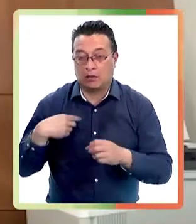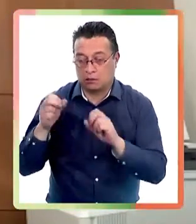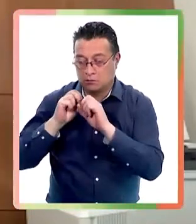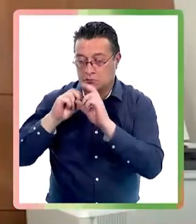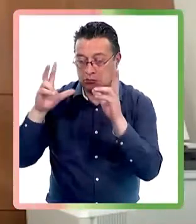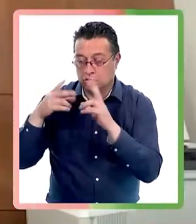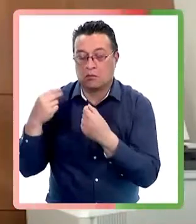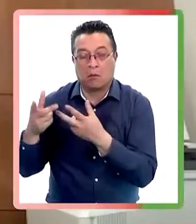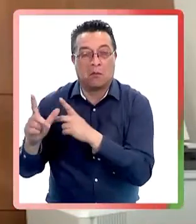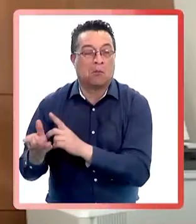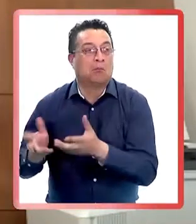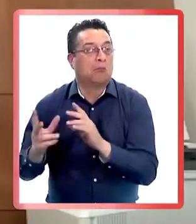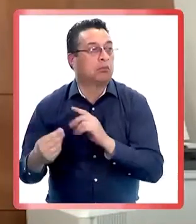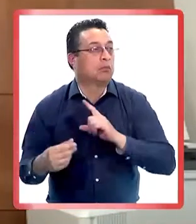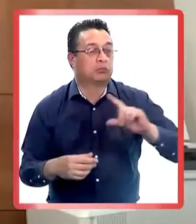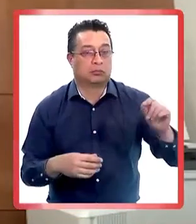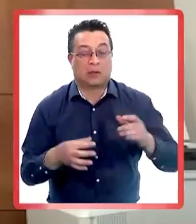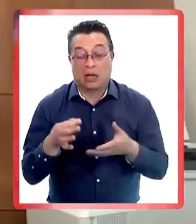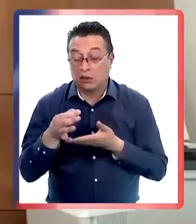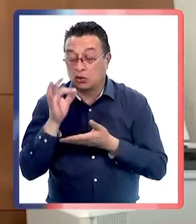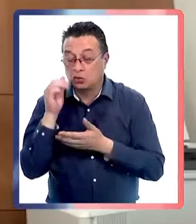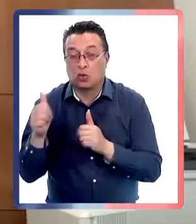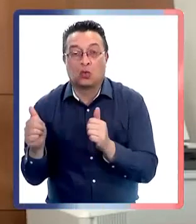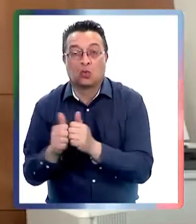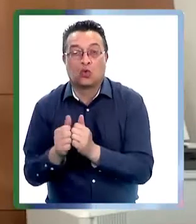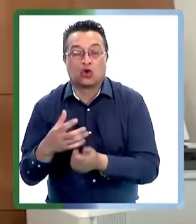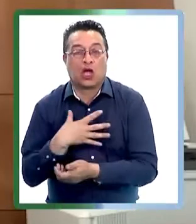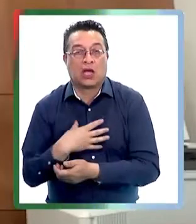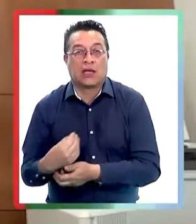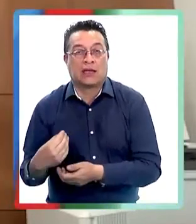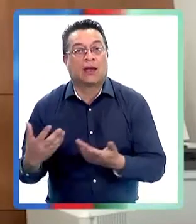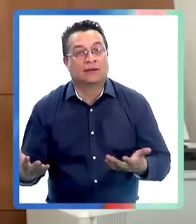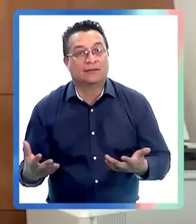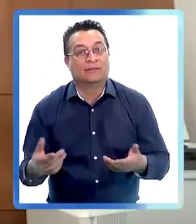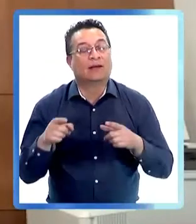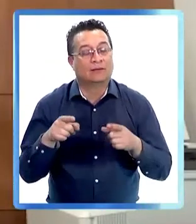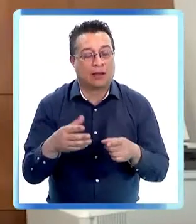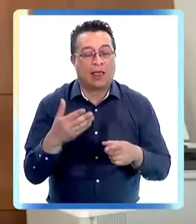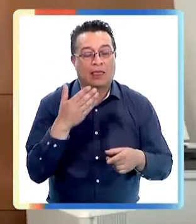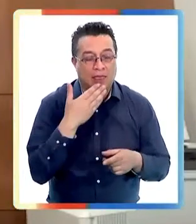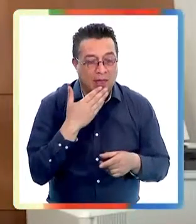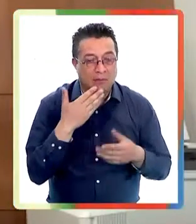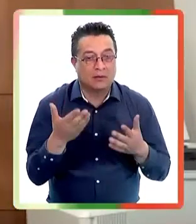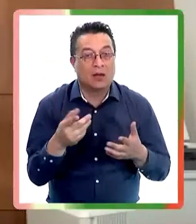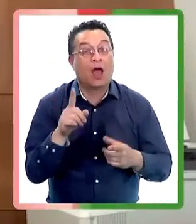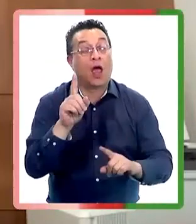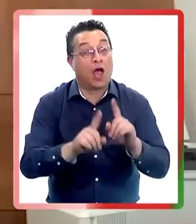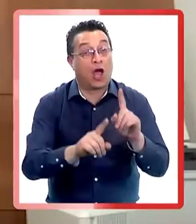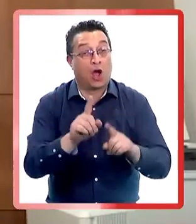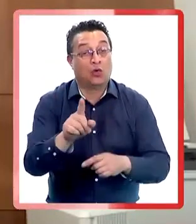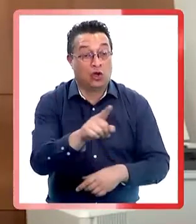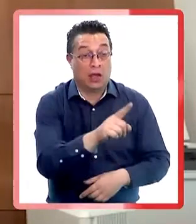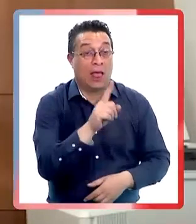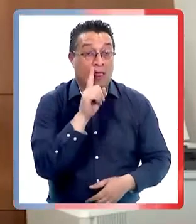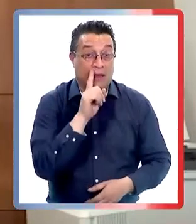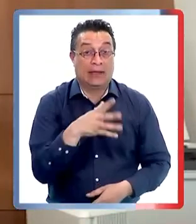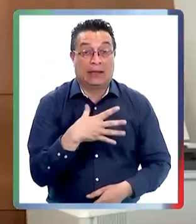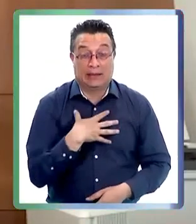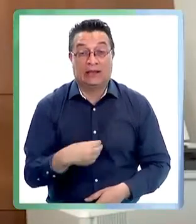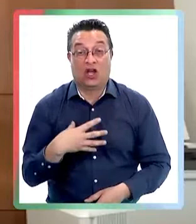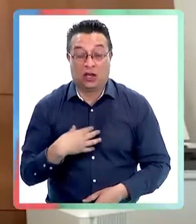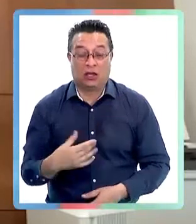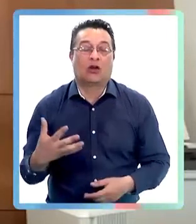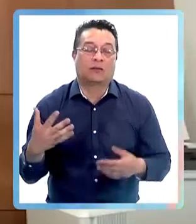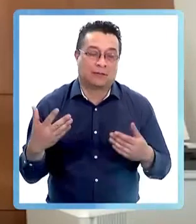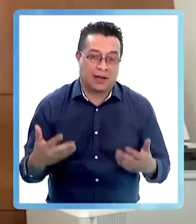despierta, incluso a veces tomar desayuno con ella. Entonces, para quienes tenemos hijos e hijas,